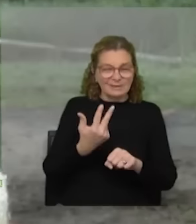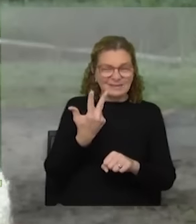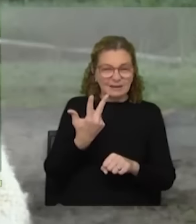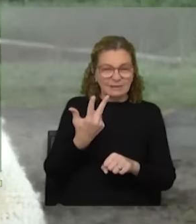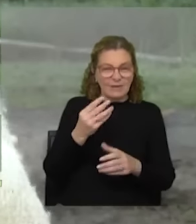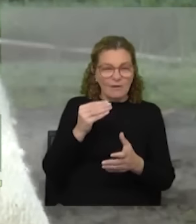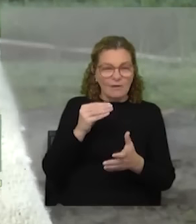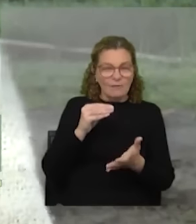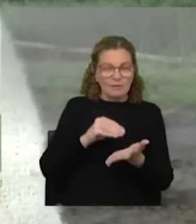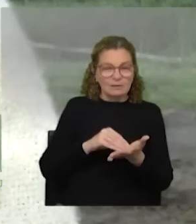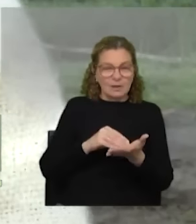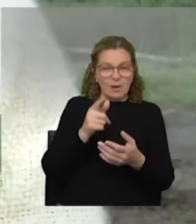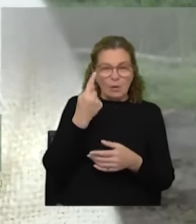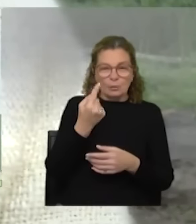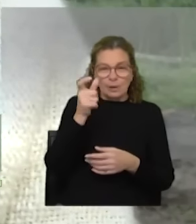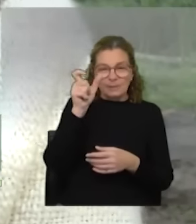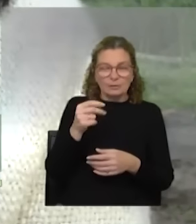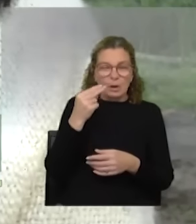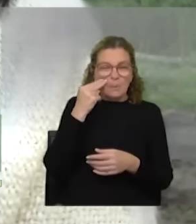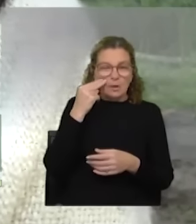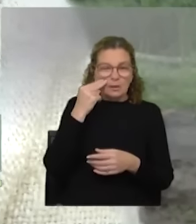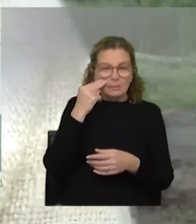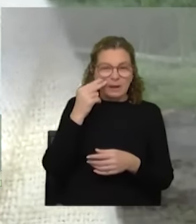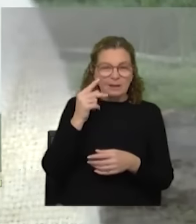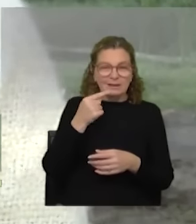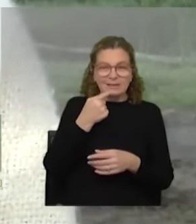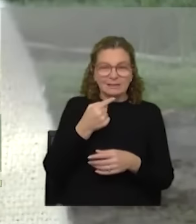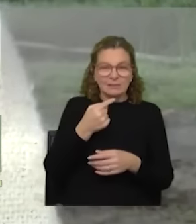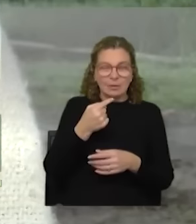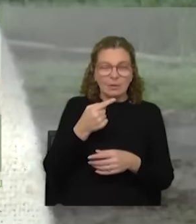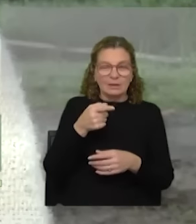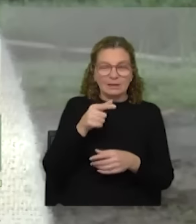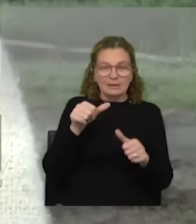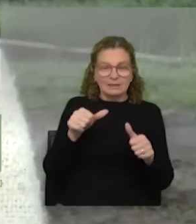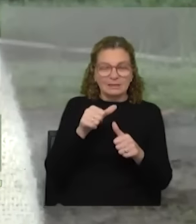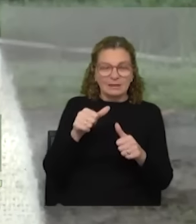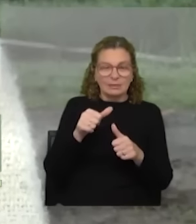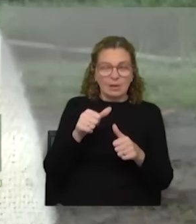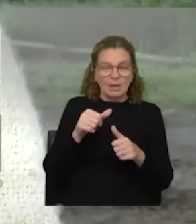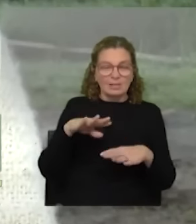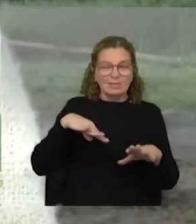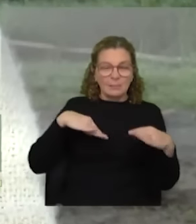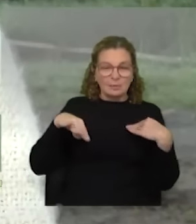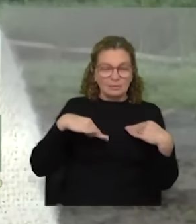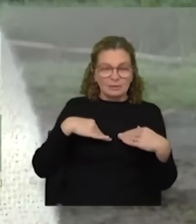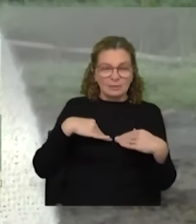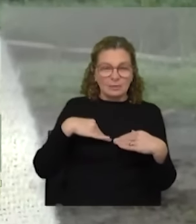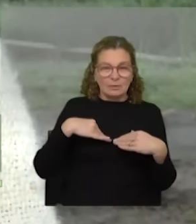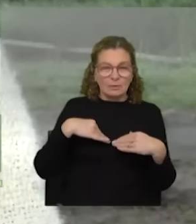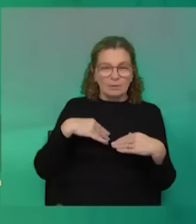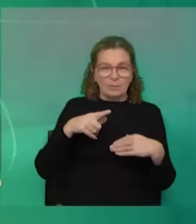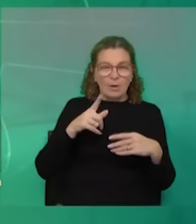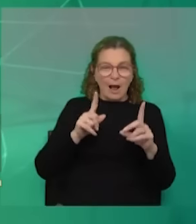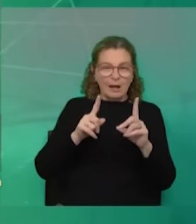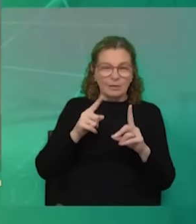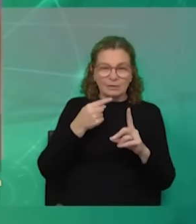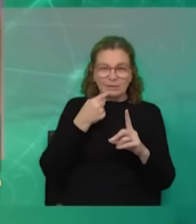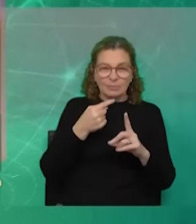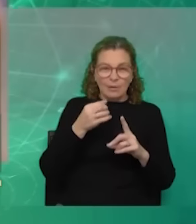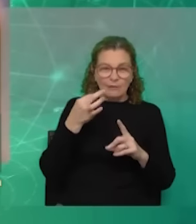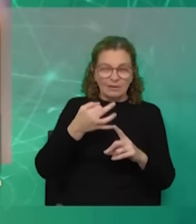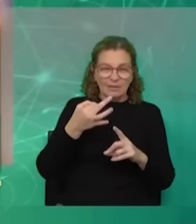eh a a una persona que tenga algún acto Que supongo que fue el que hizo el el deportista cuando tuvo un acto que obiamente nosotros